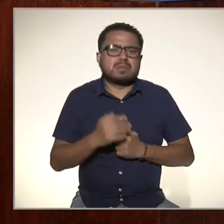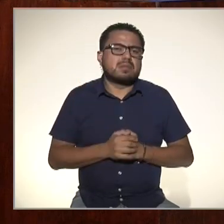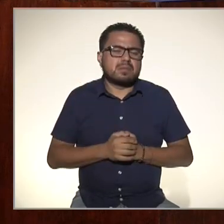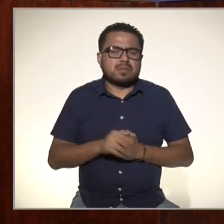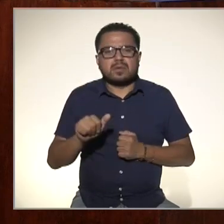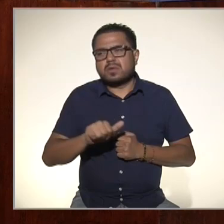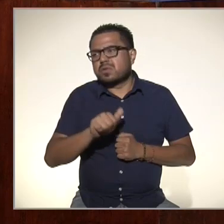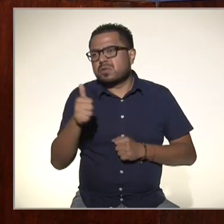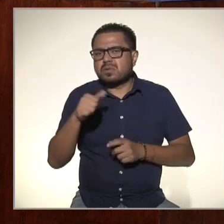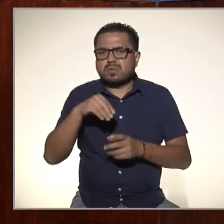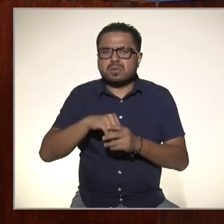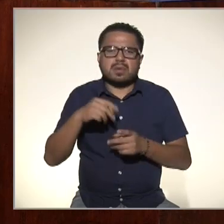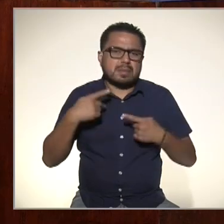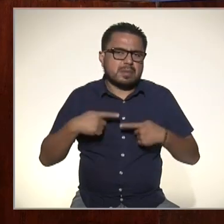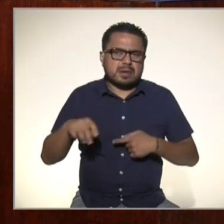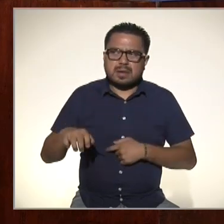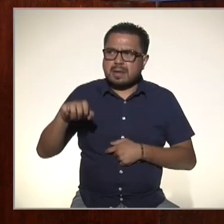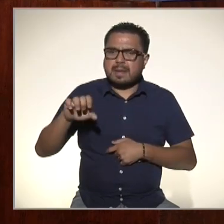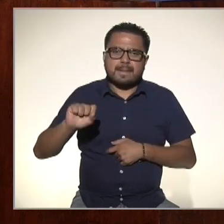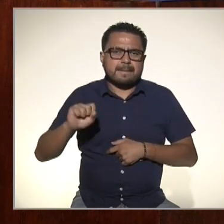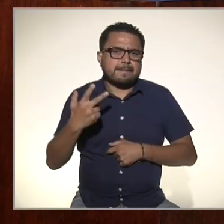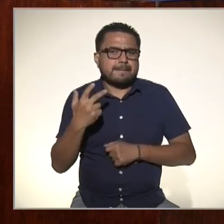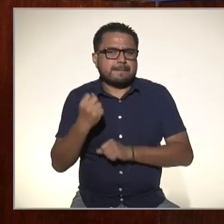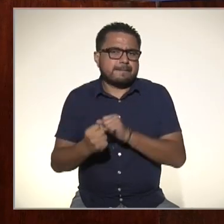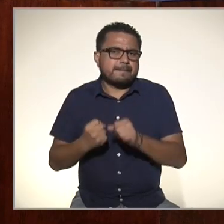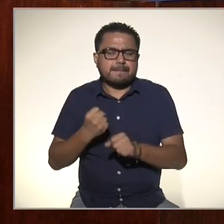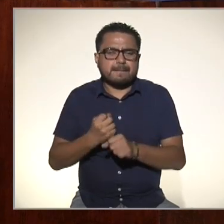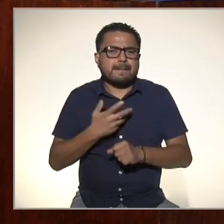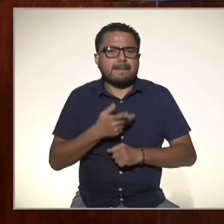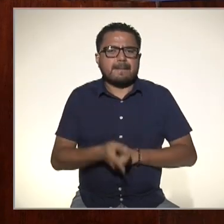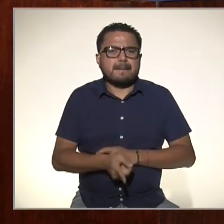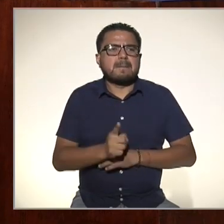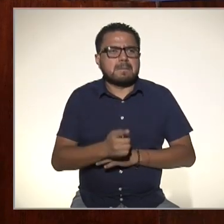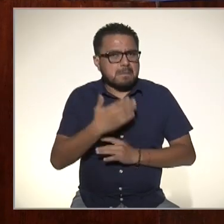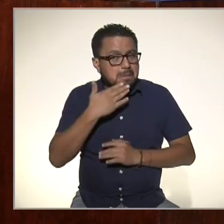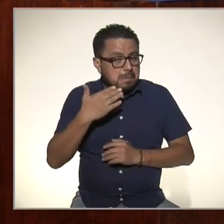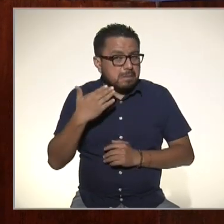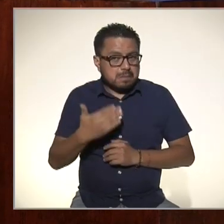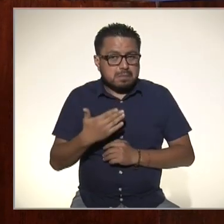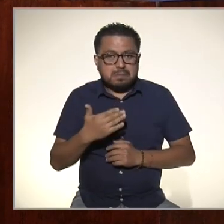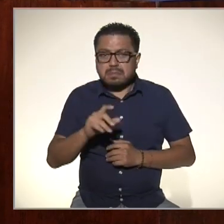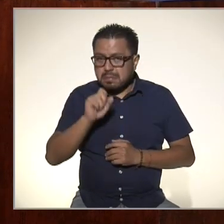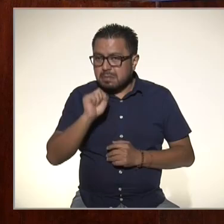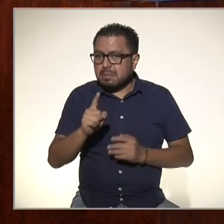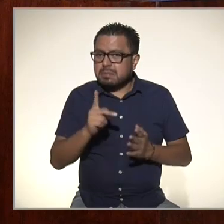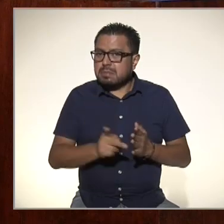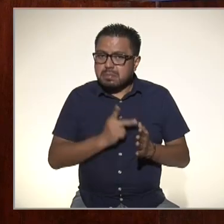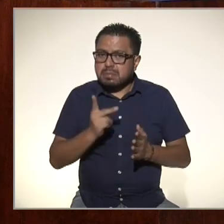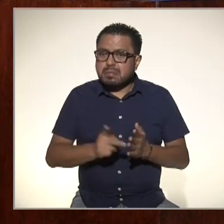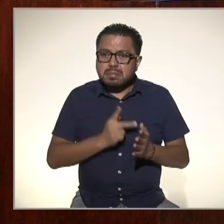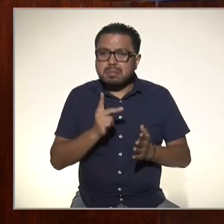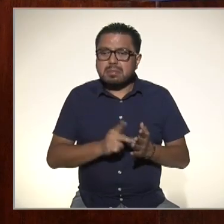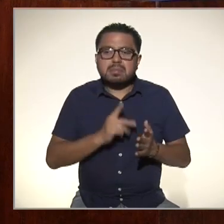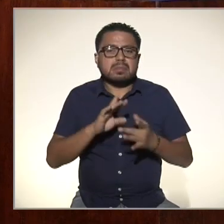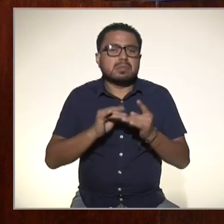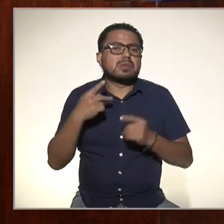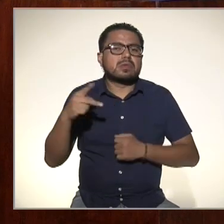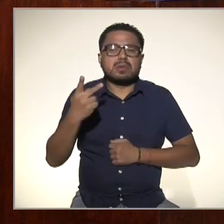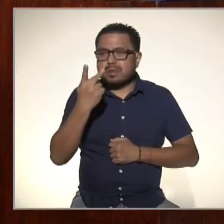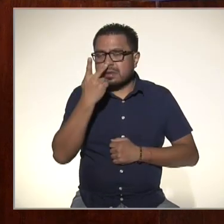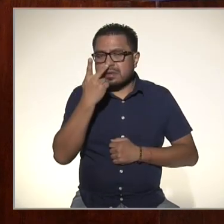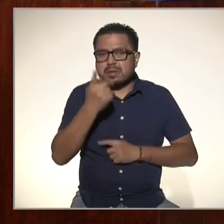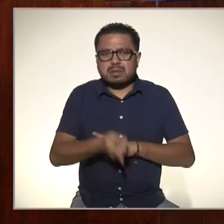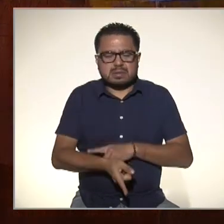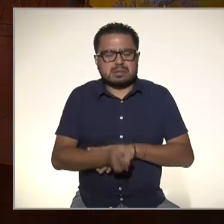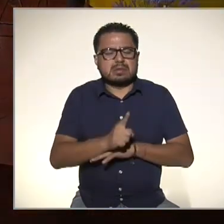Otro anónimo es adulto mayor, 68 años, tiene erecciones muy buenas. De hecho, incluso muchas veces dice que su pene amanece